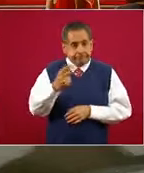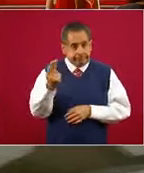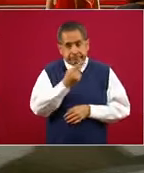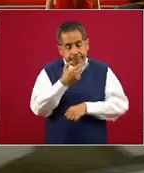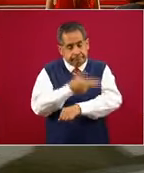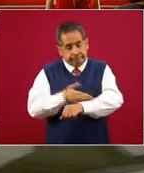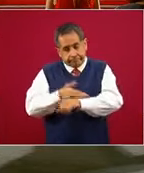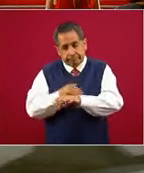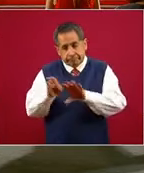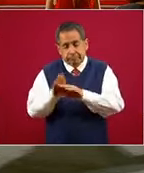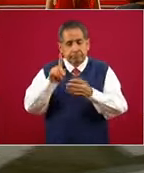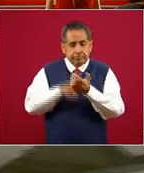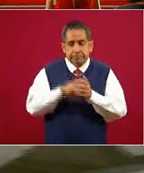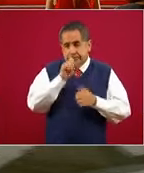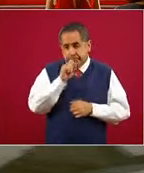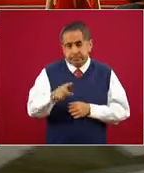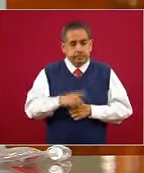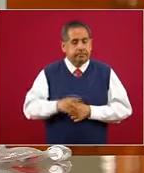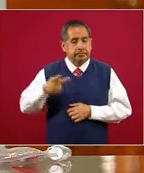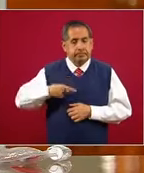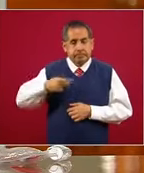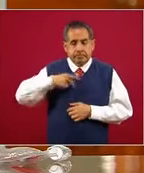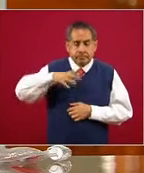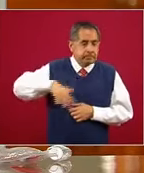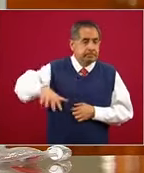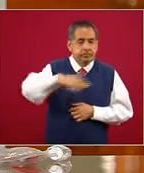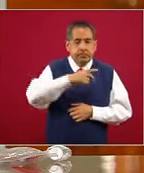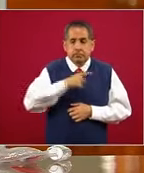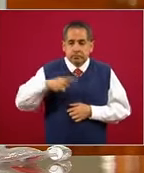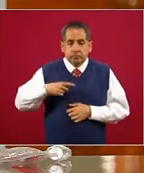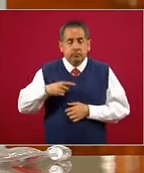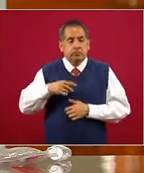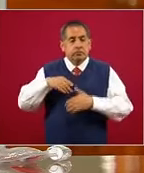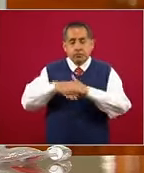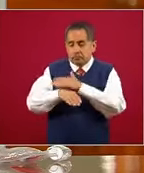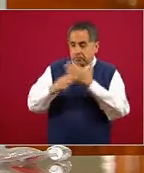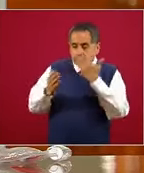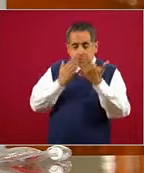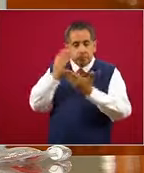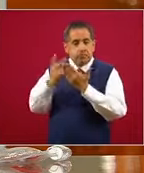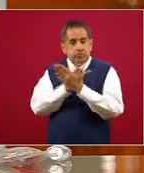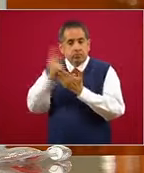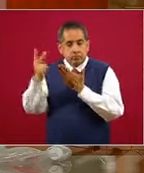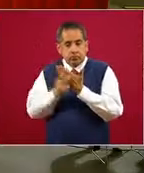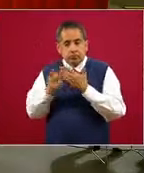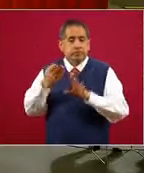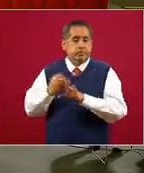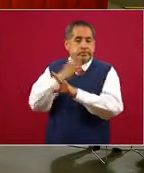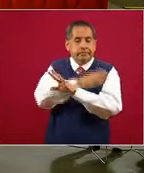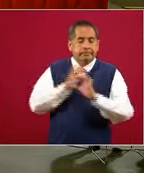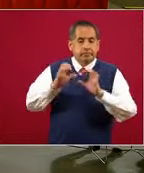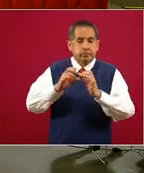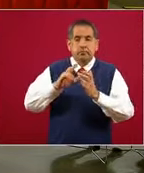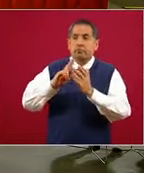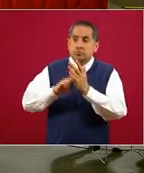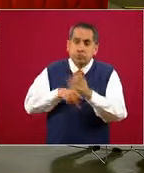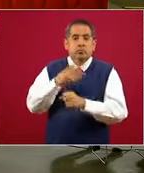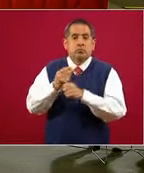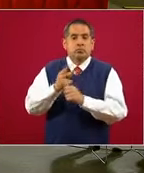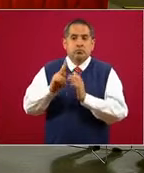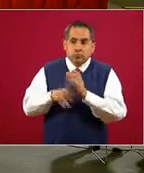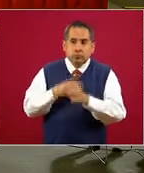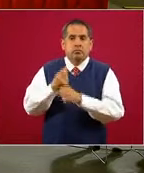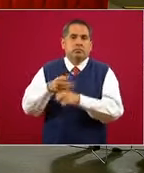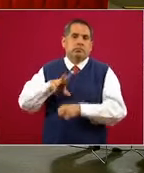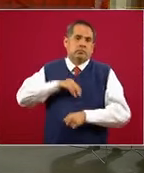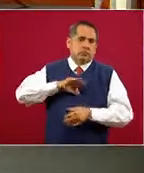hacer hincapié que todas las personas deben de entrar en un programa de prevención de reinfecciones, y que de hecho